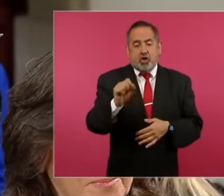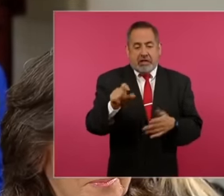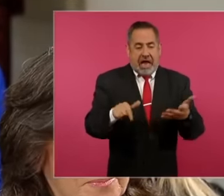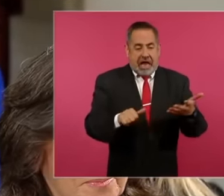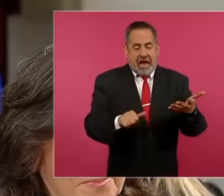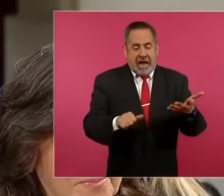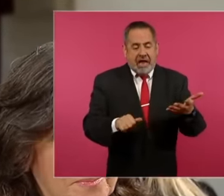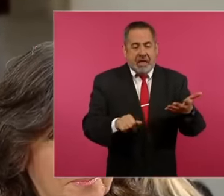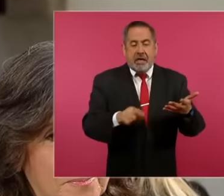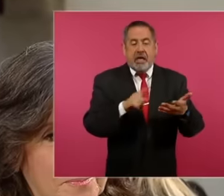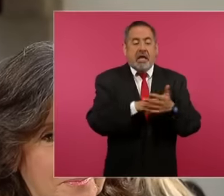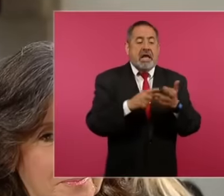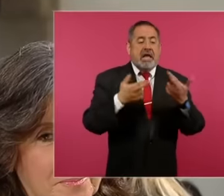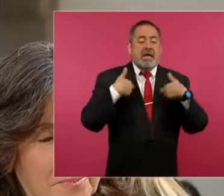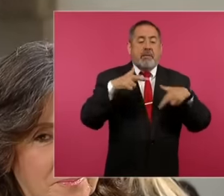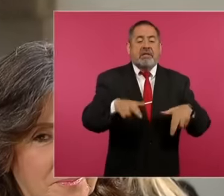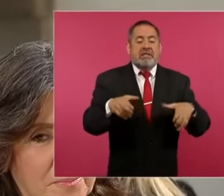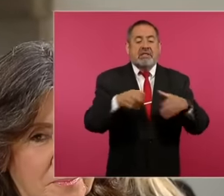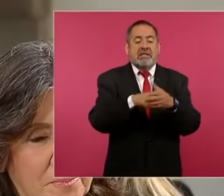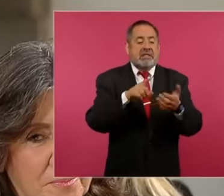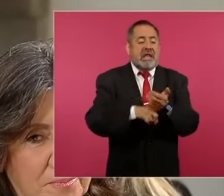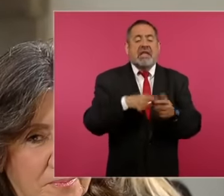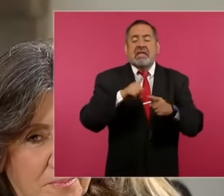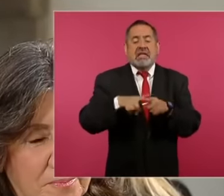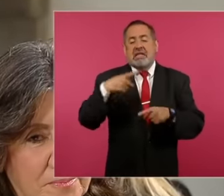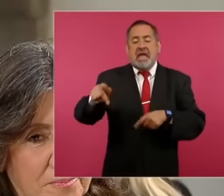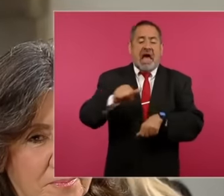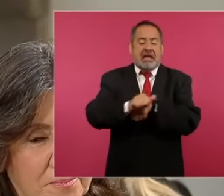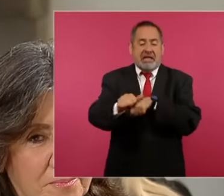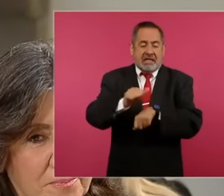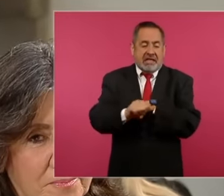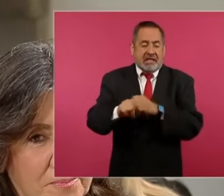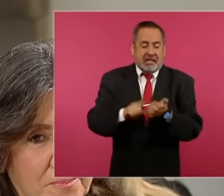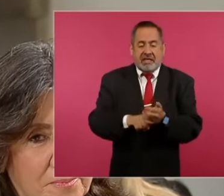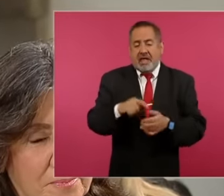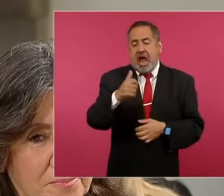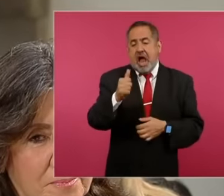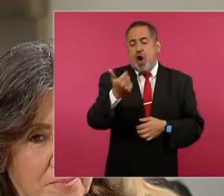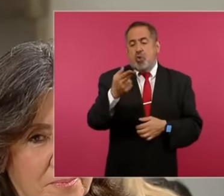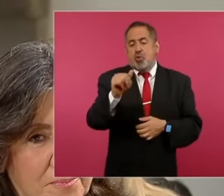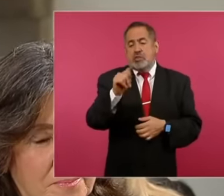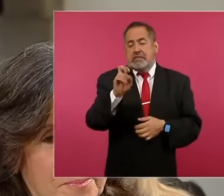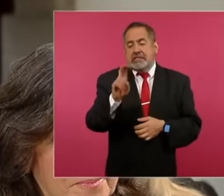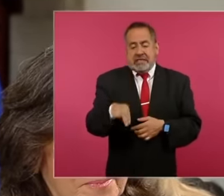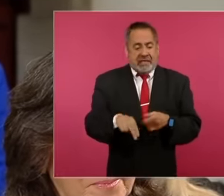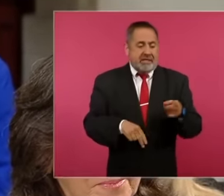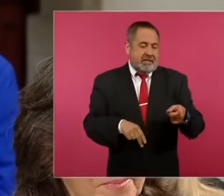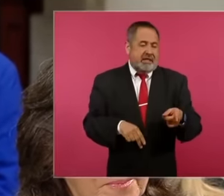cuyo representante digital es un argentino, Agustín Antonetti, que es precisamente quien se